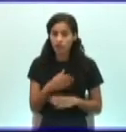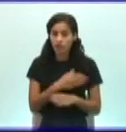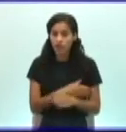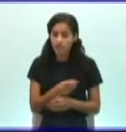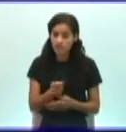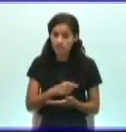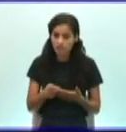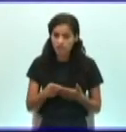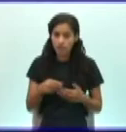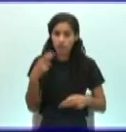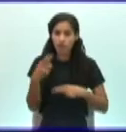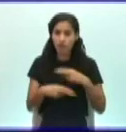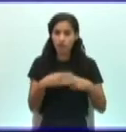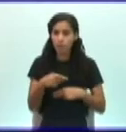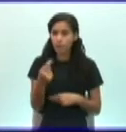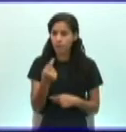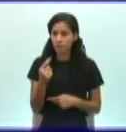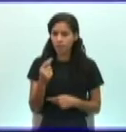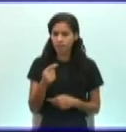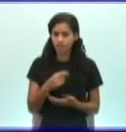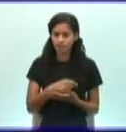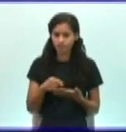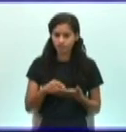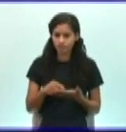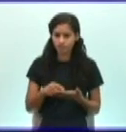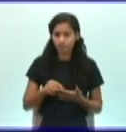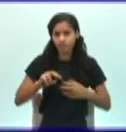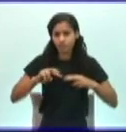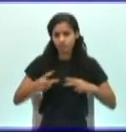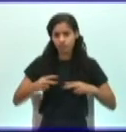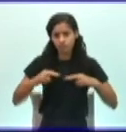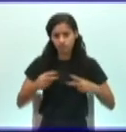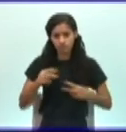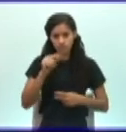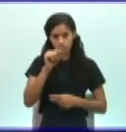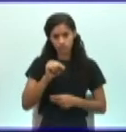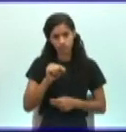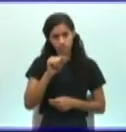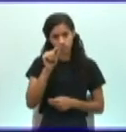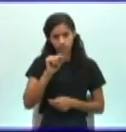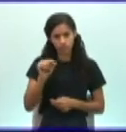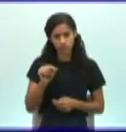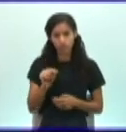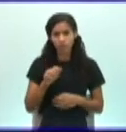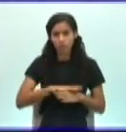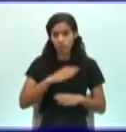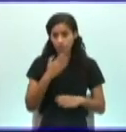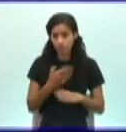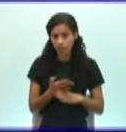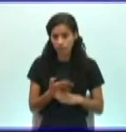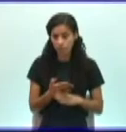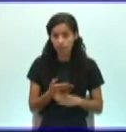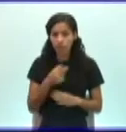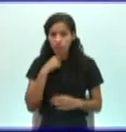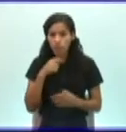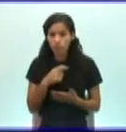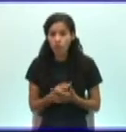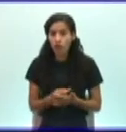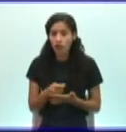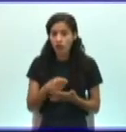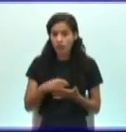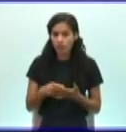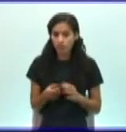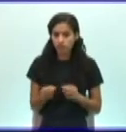escribir, realicen primero el trazado varias veces en el aire. Luego, con la parte de atrás del